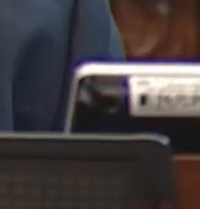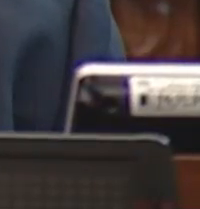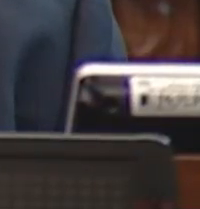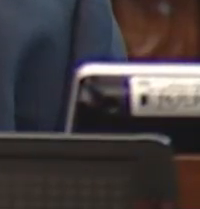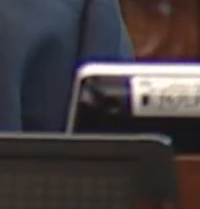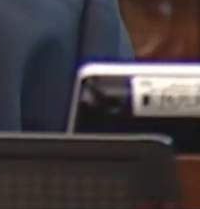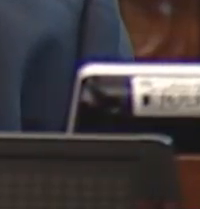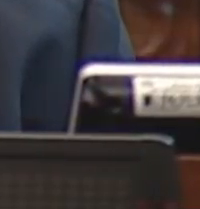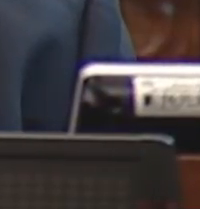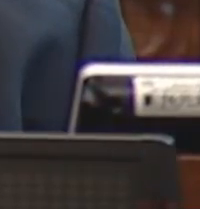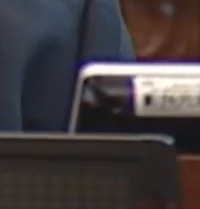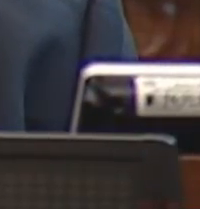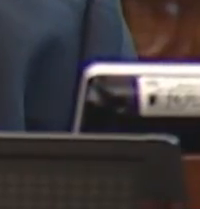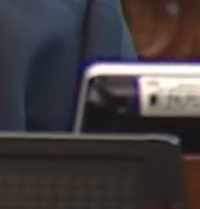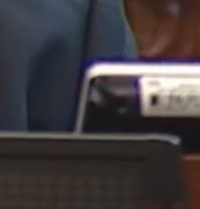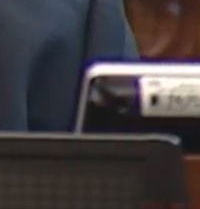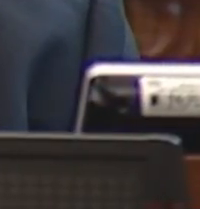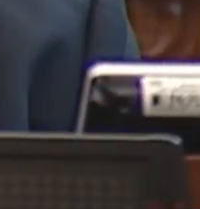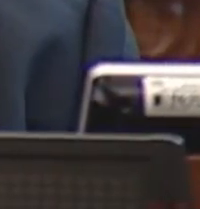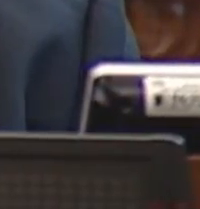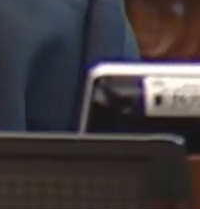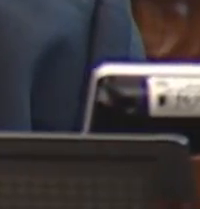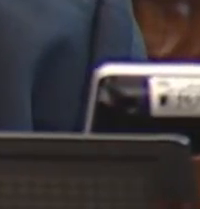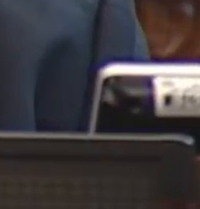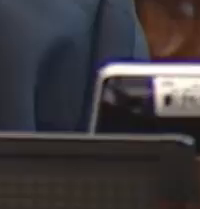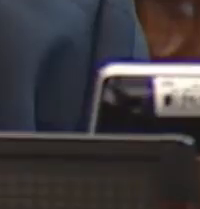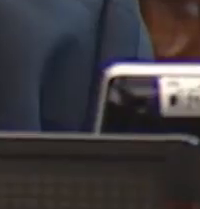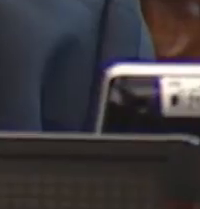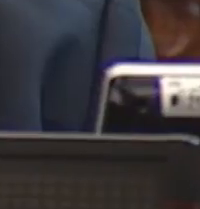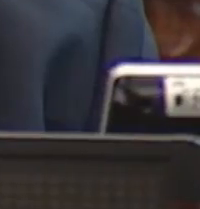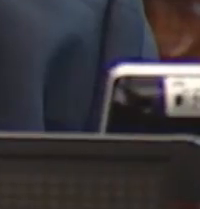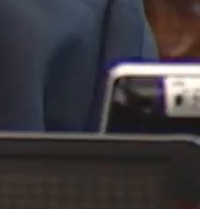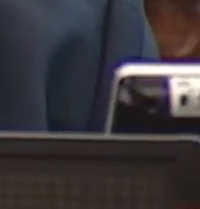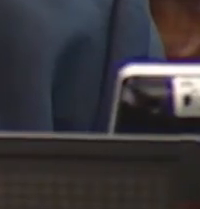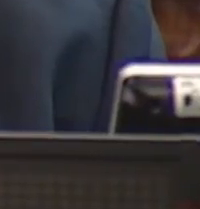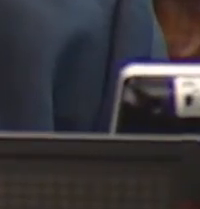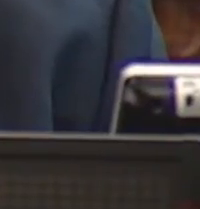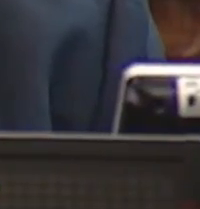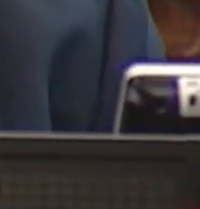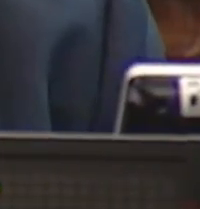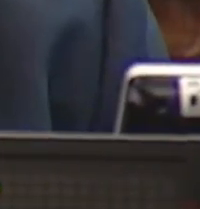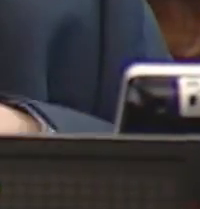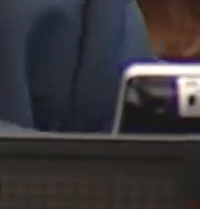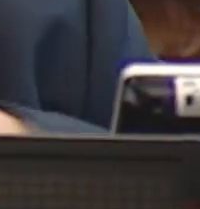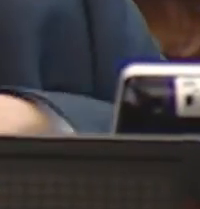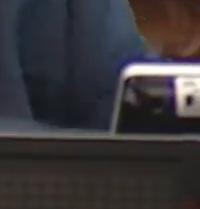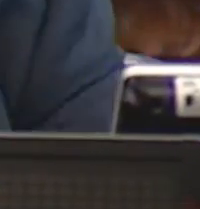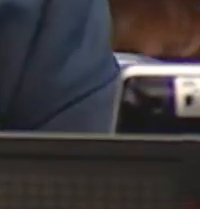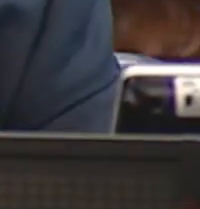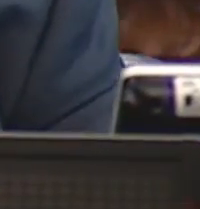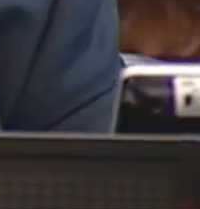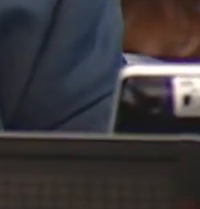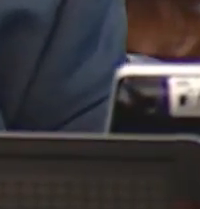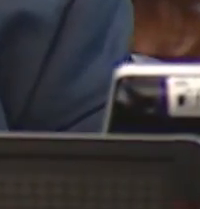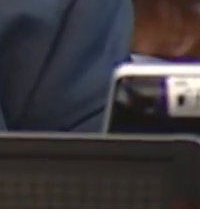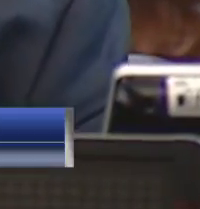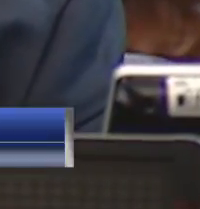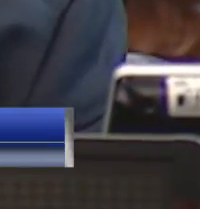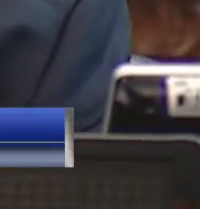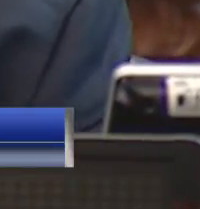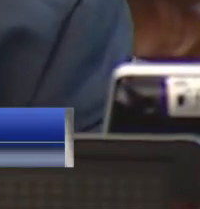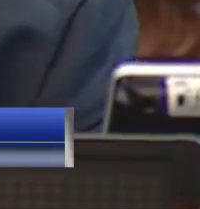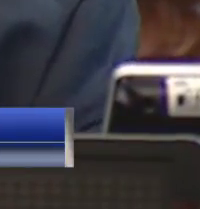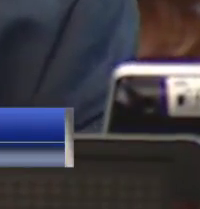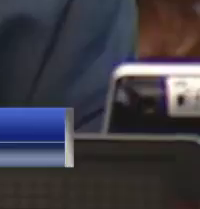como grupo parlamentario de la Gran Alianza por la Unidad Nacional Gana, el que hoy